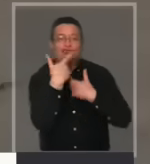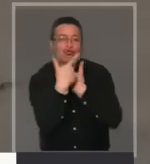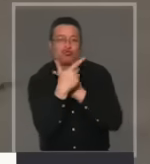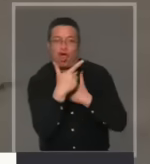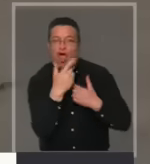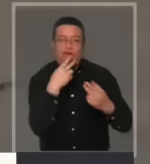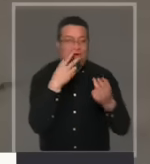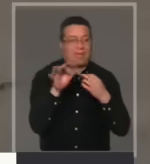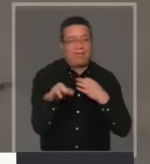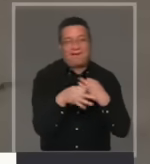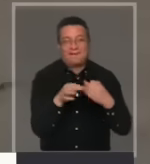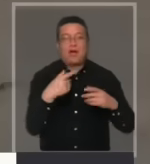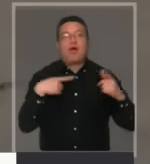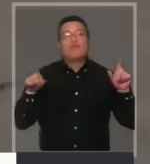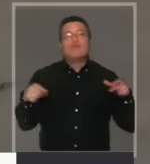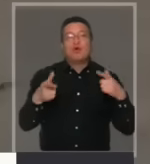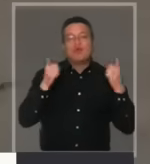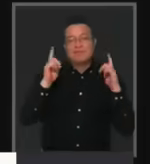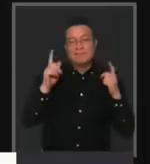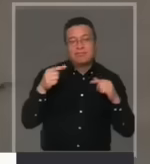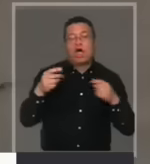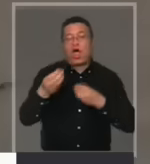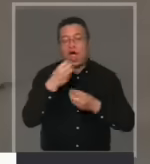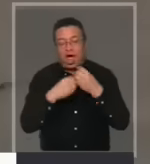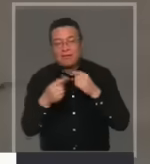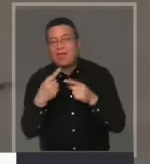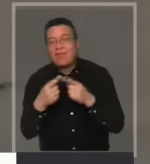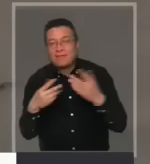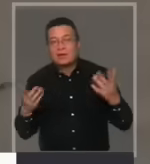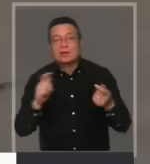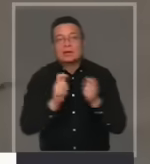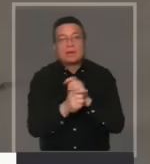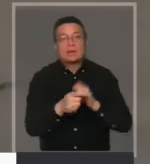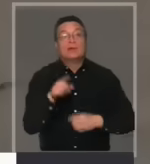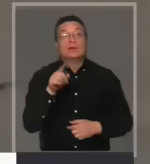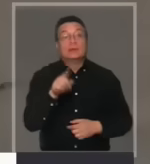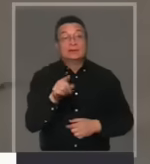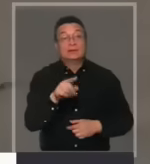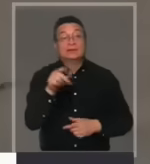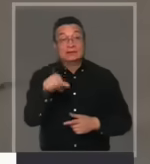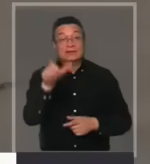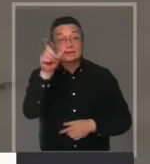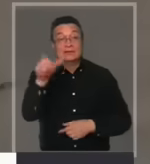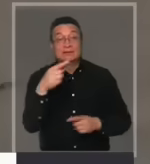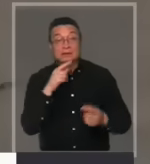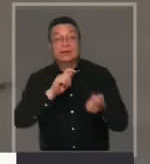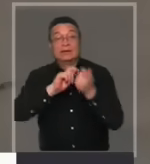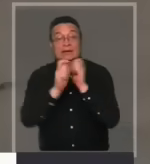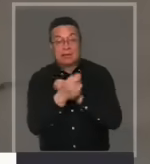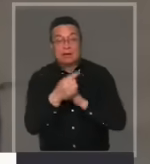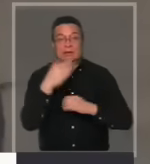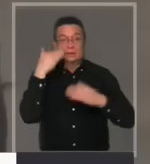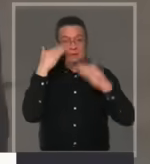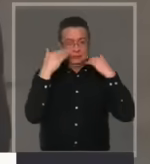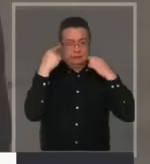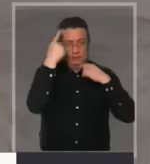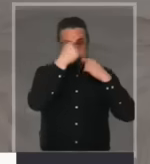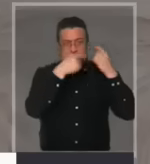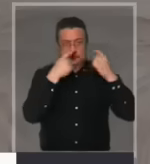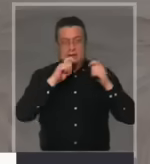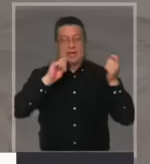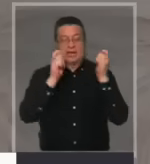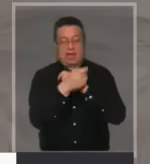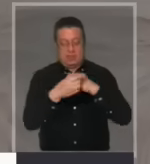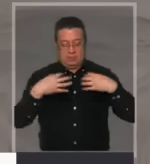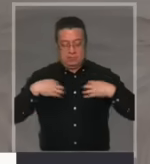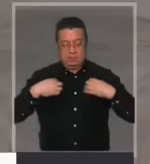determinados gustos musicales y culinarios. Esta fachada, que iba de la mano con un proceso de caracterización, un cambio de